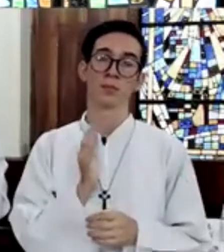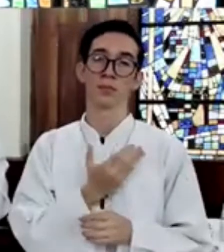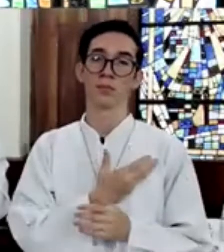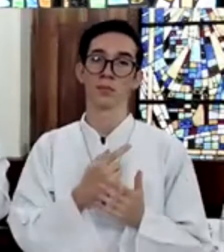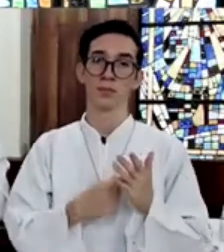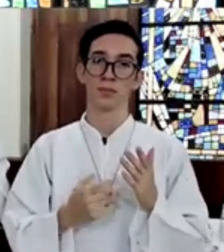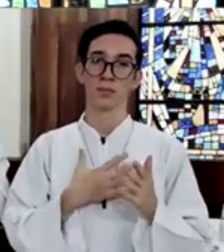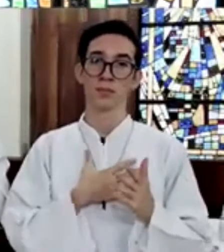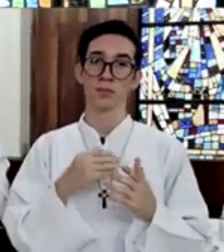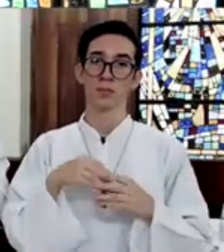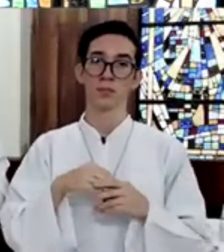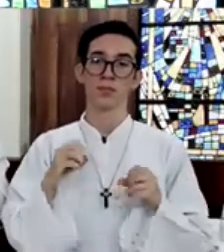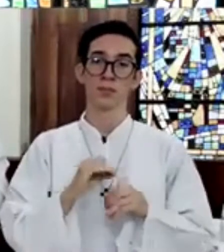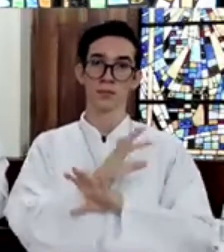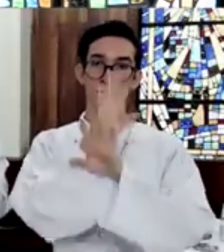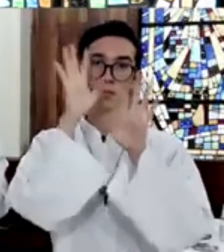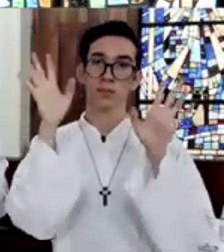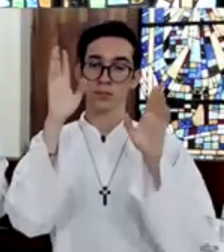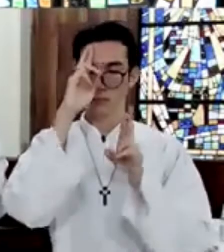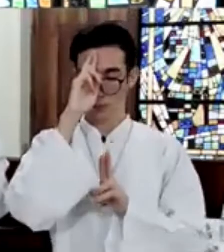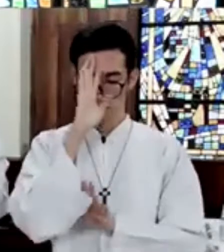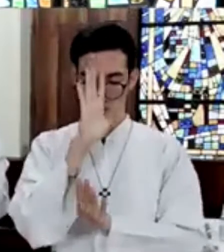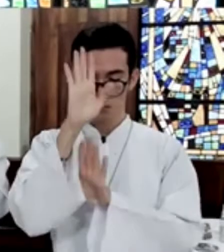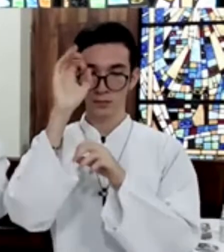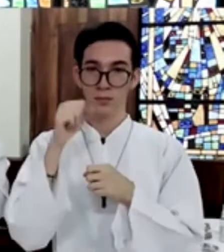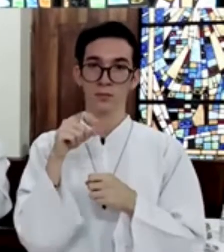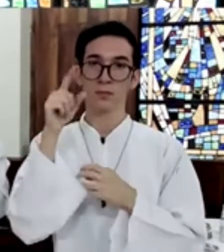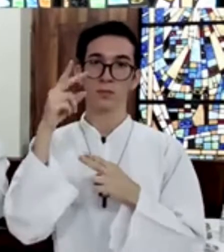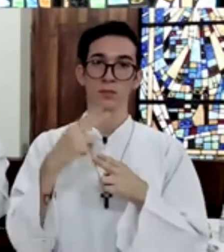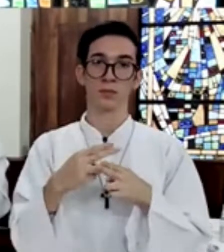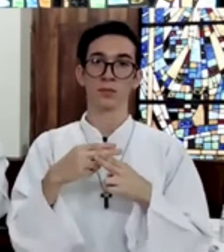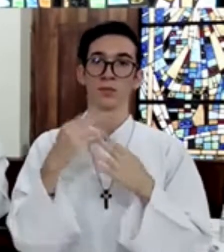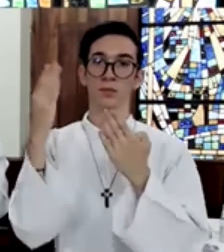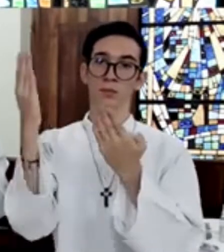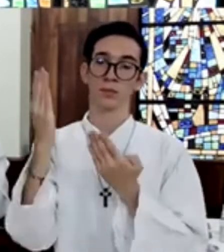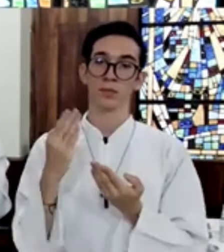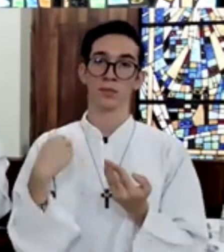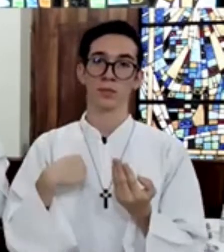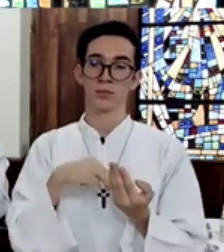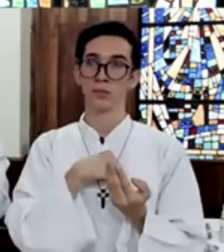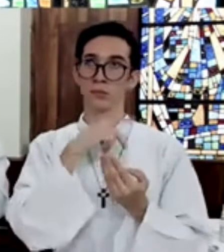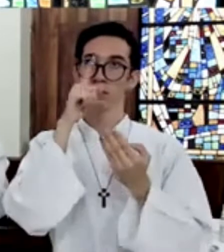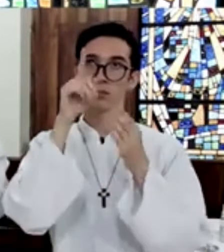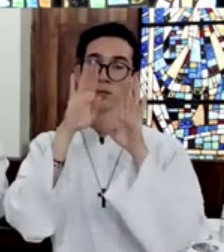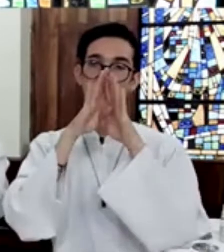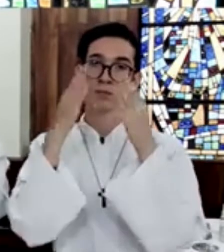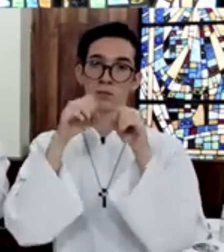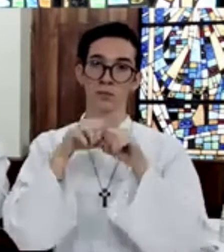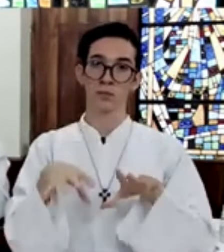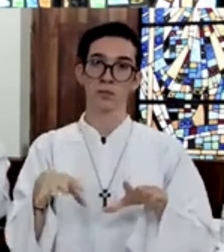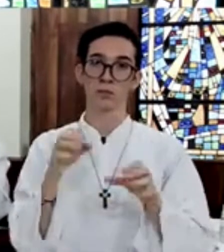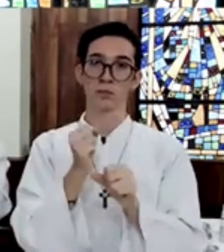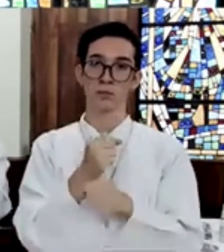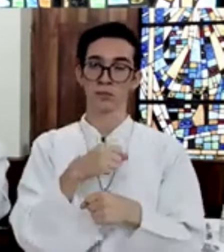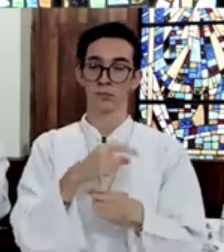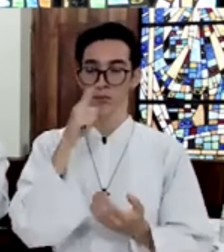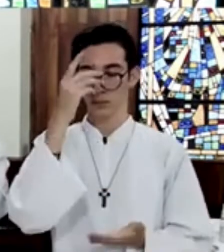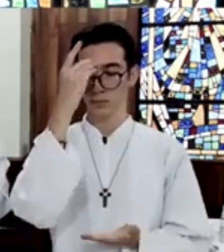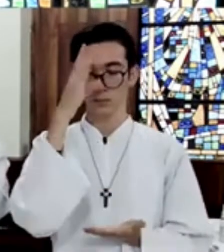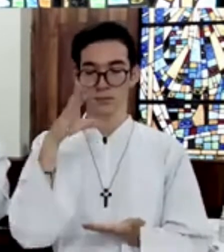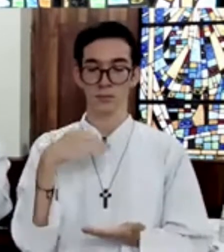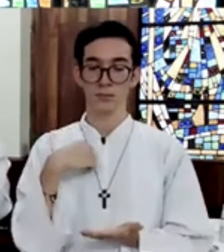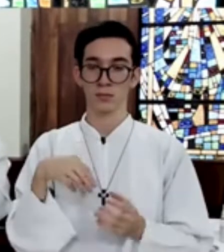estás en el cielo, santificado sea tu nombre. Venga a nosotros tu reino. Hágase